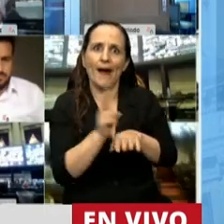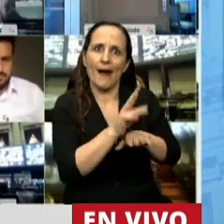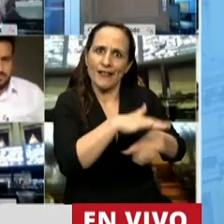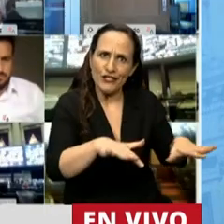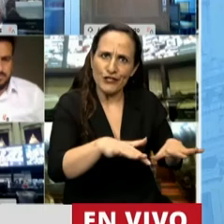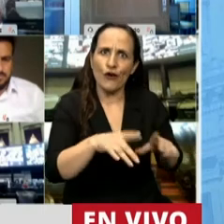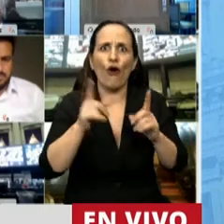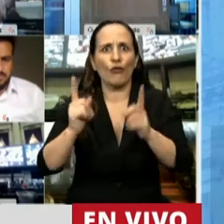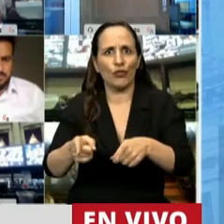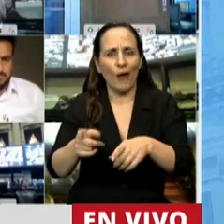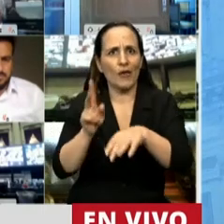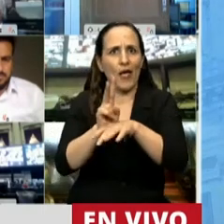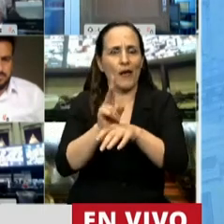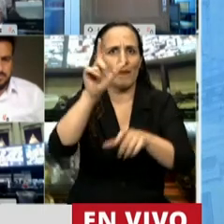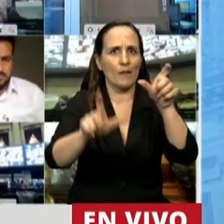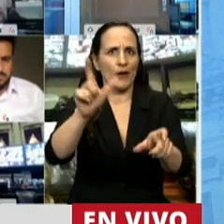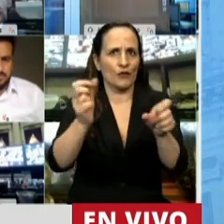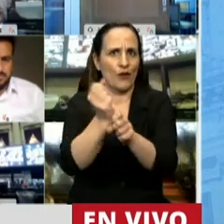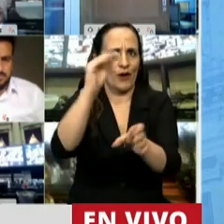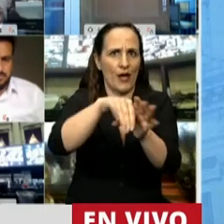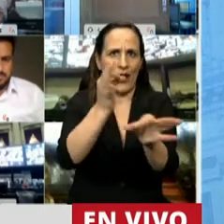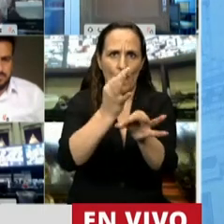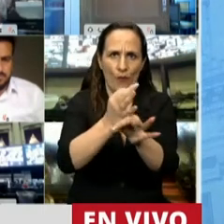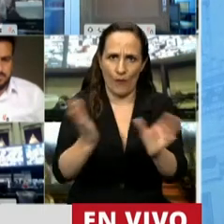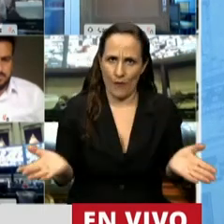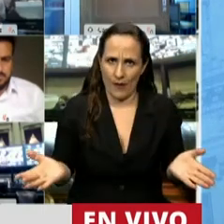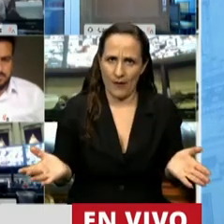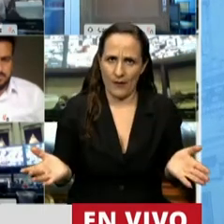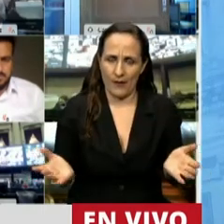chicos como también al personal educativo.